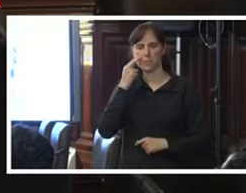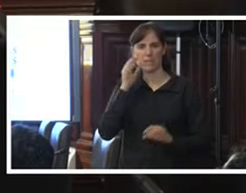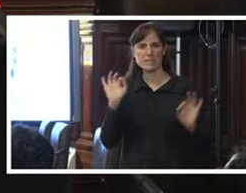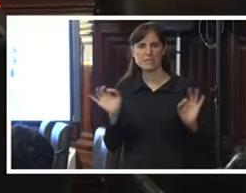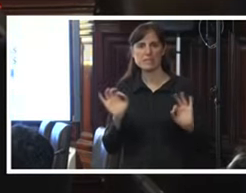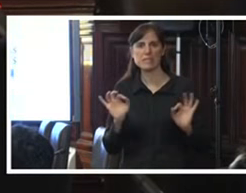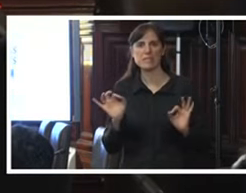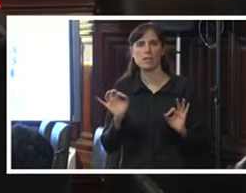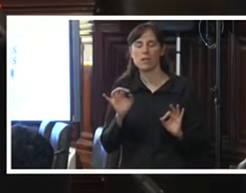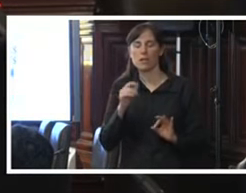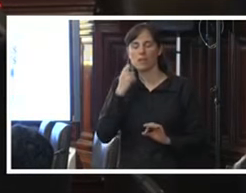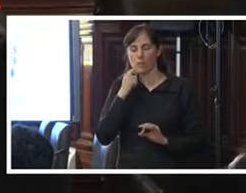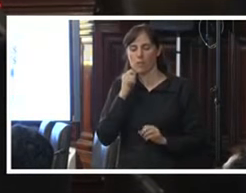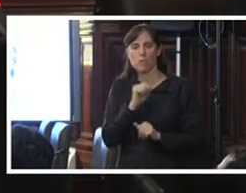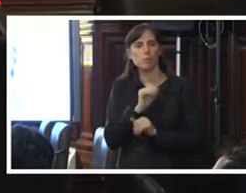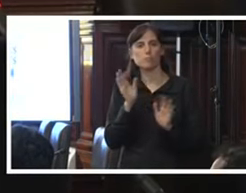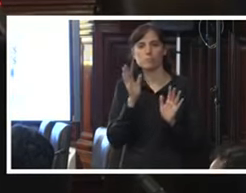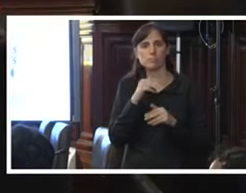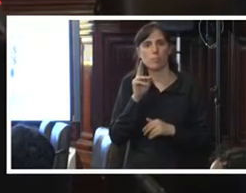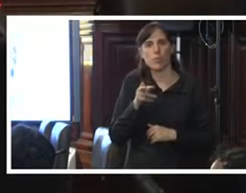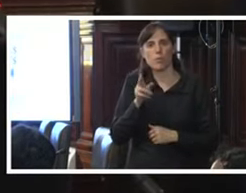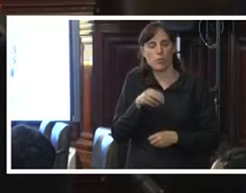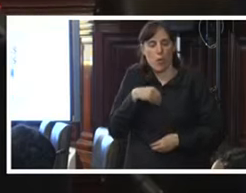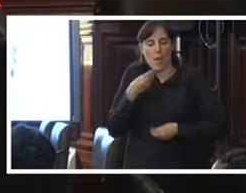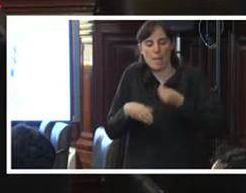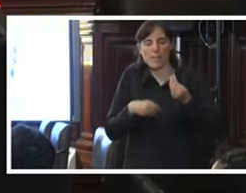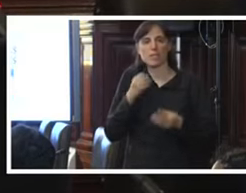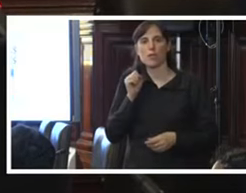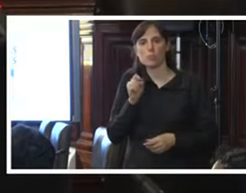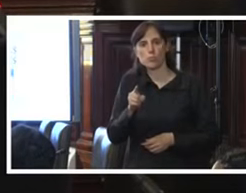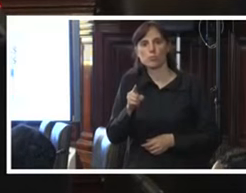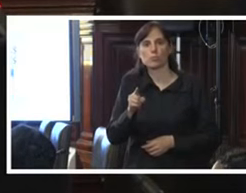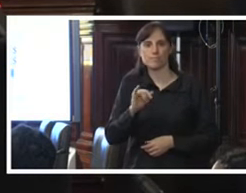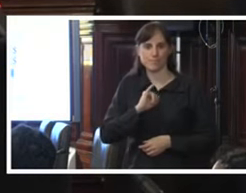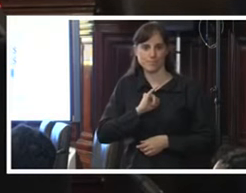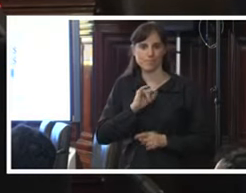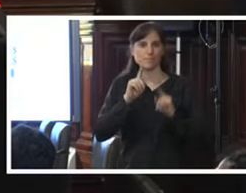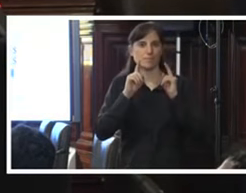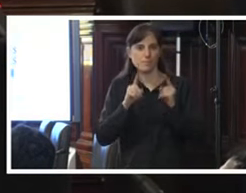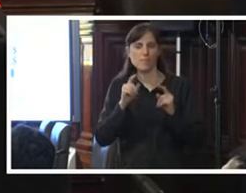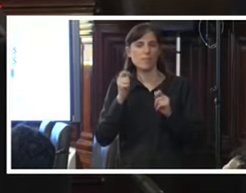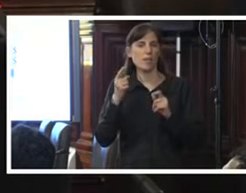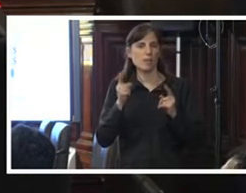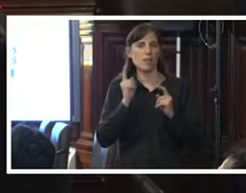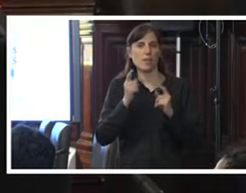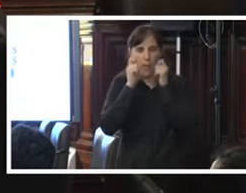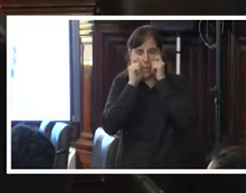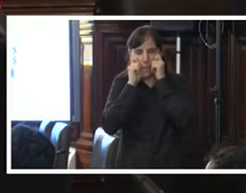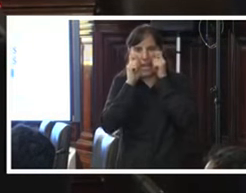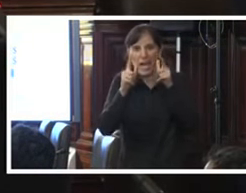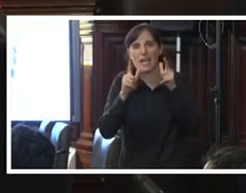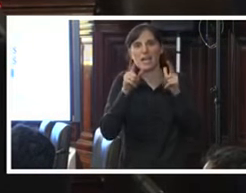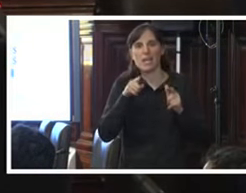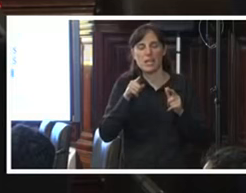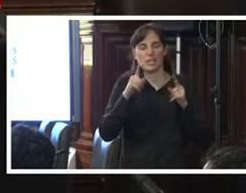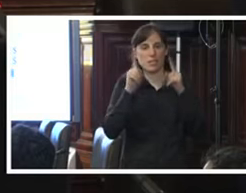expresen orientaciones o identidades lgv consideramos fundamental el prestar atención a esta materia especialmente